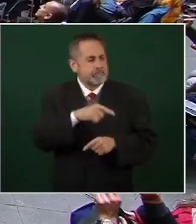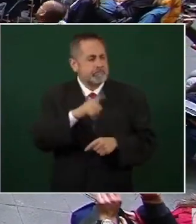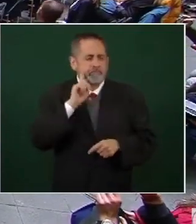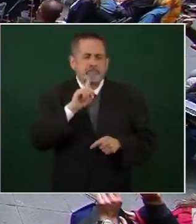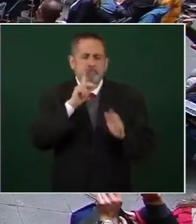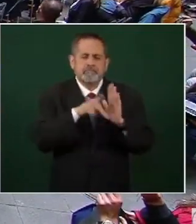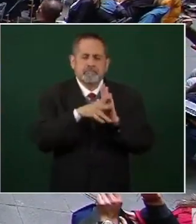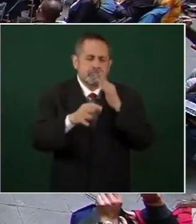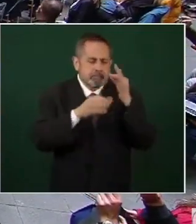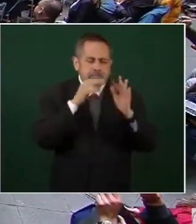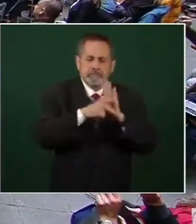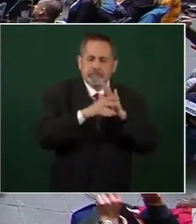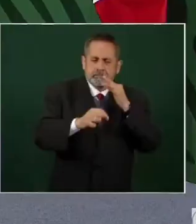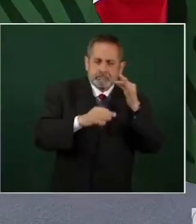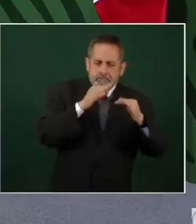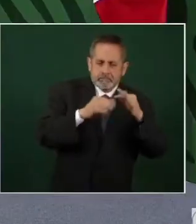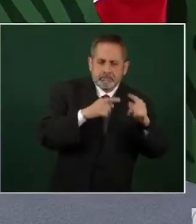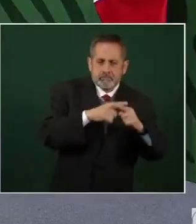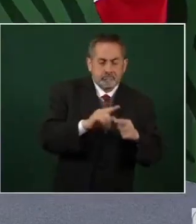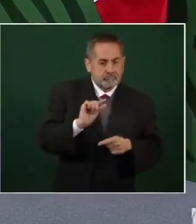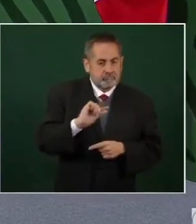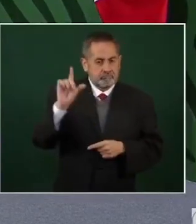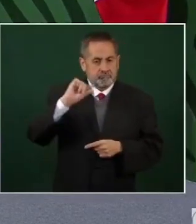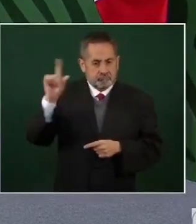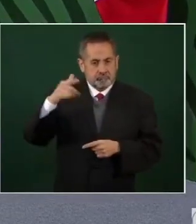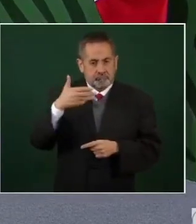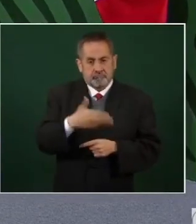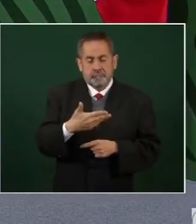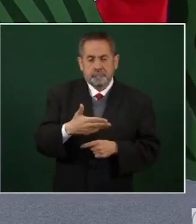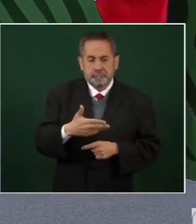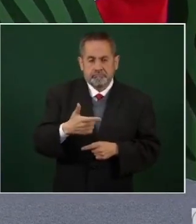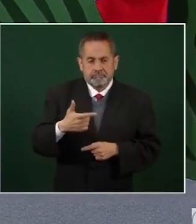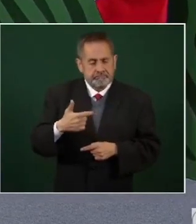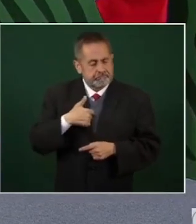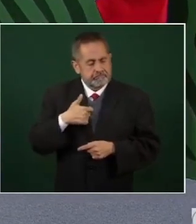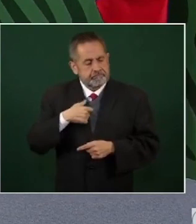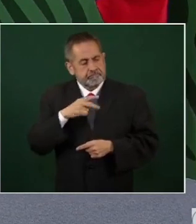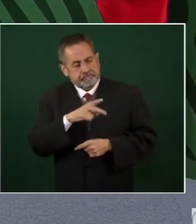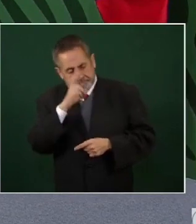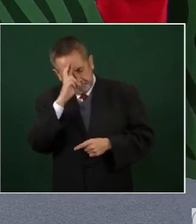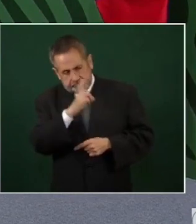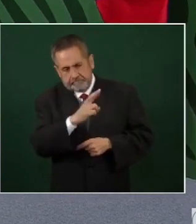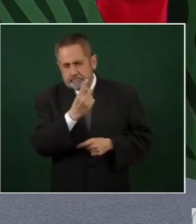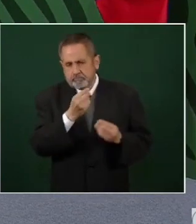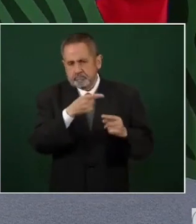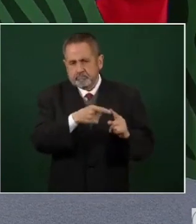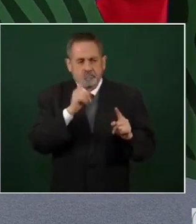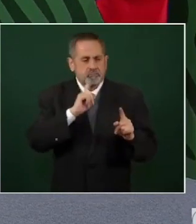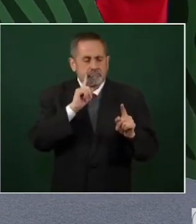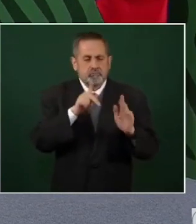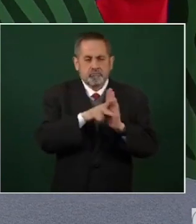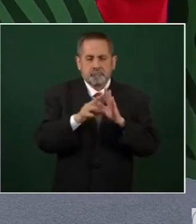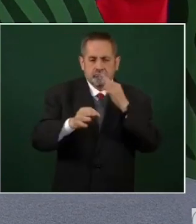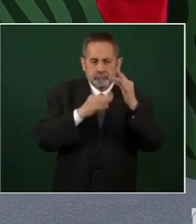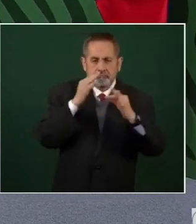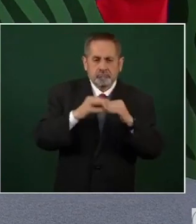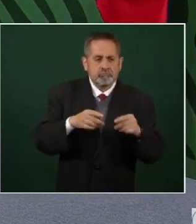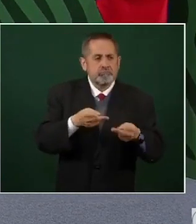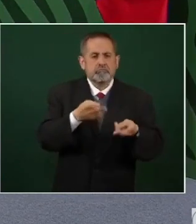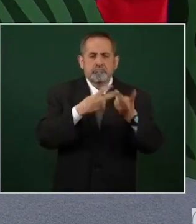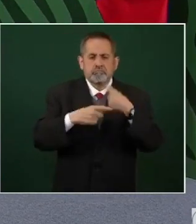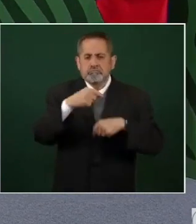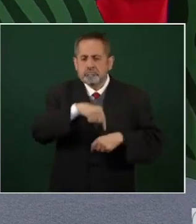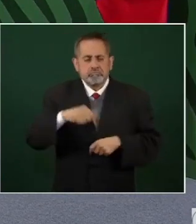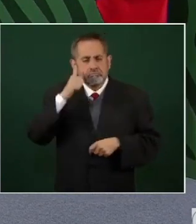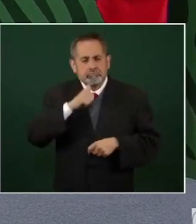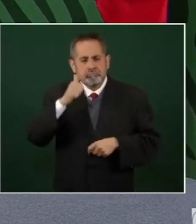periodista muy profesional que yo respeto mucho, que viene aquí todo